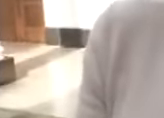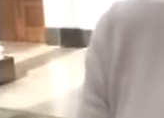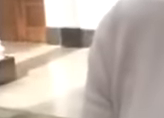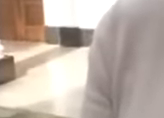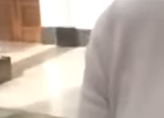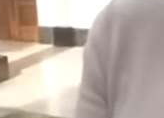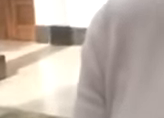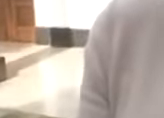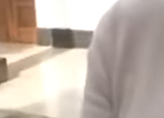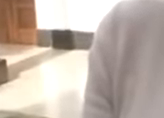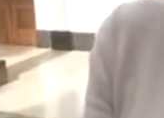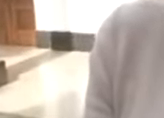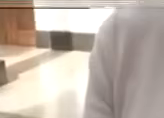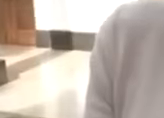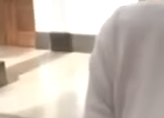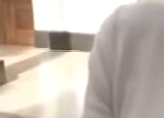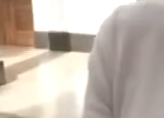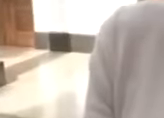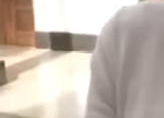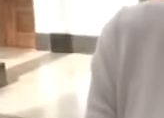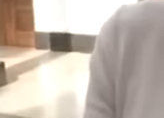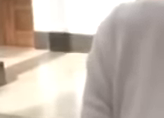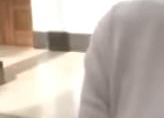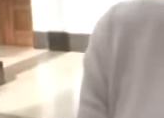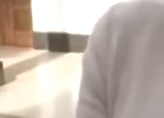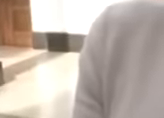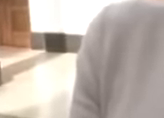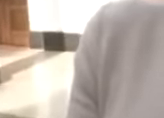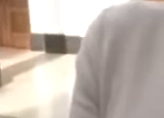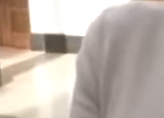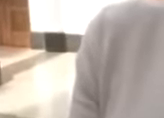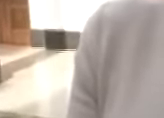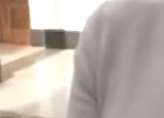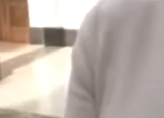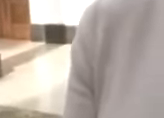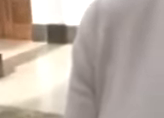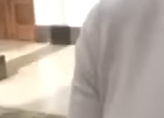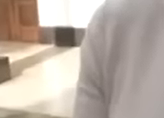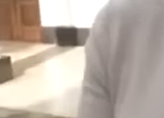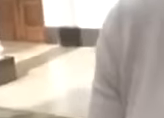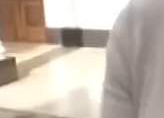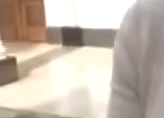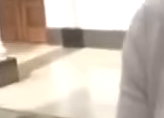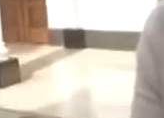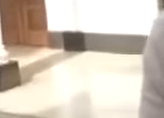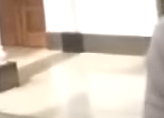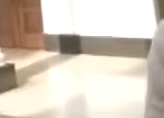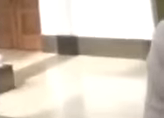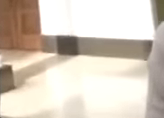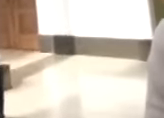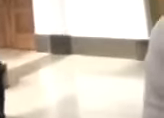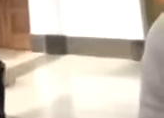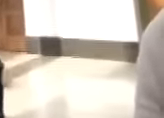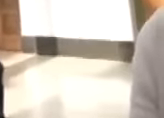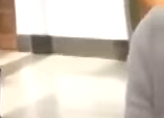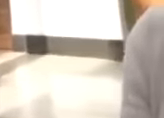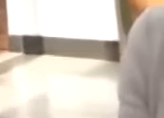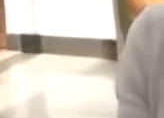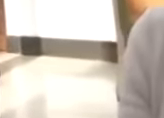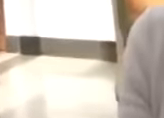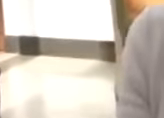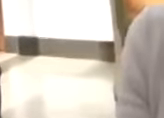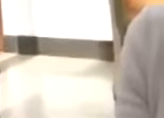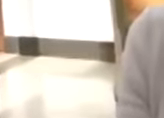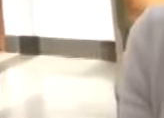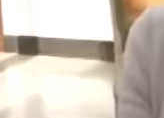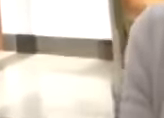está sucediendo en la guerra con Ucrania, Rusia, y la posición de Occidente de seguir avalando ese conflicto, lo que tiene que ver con